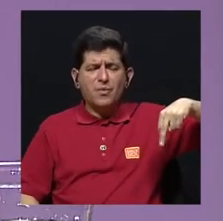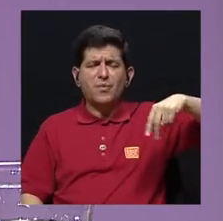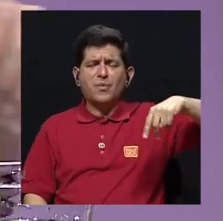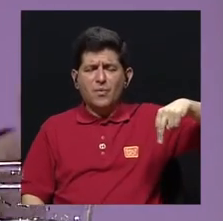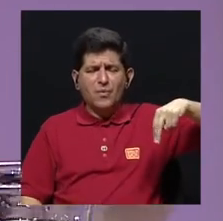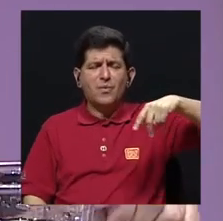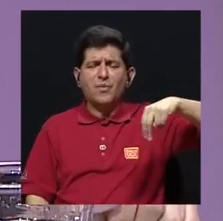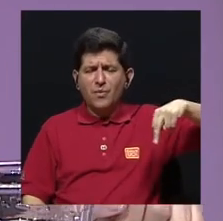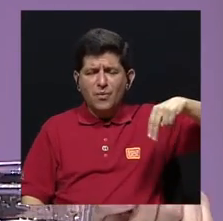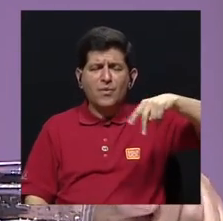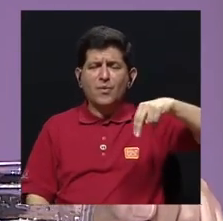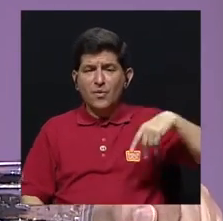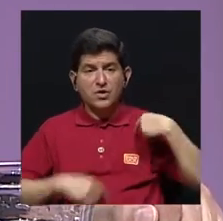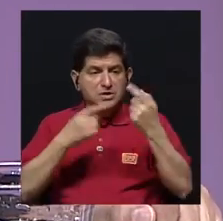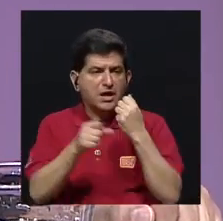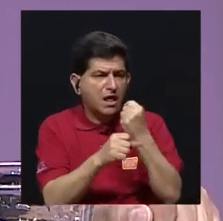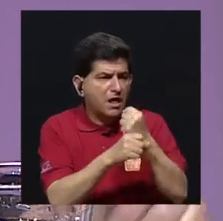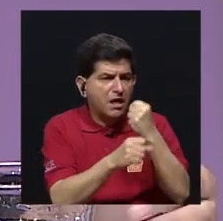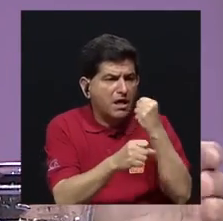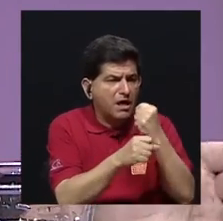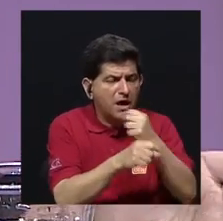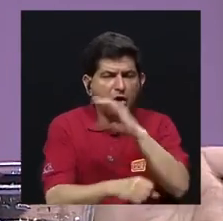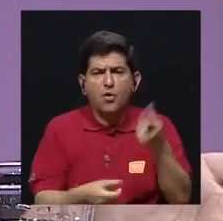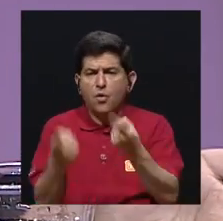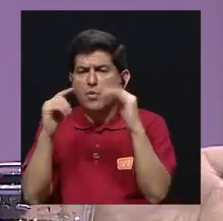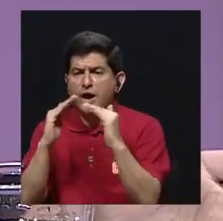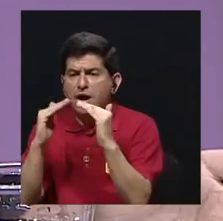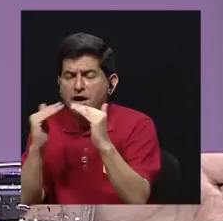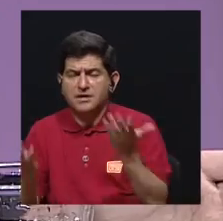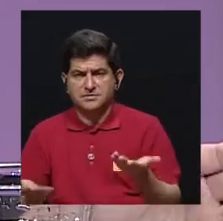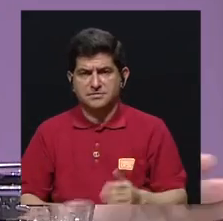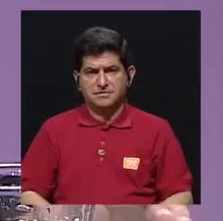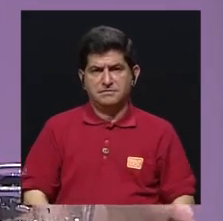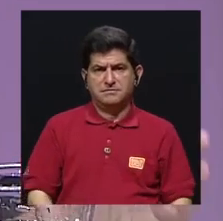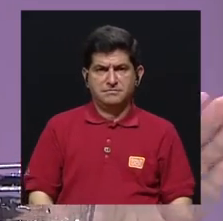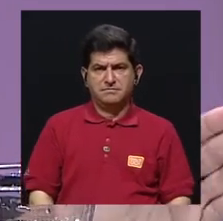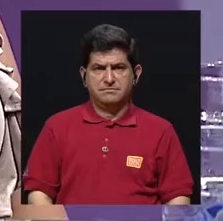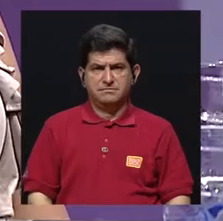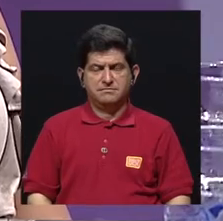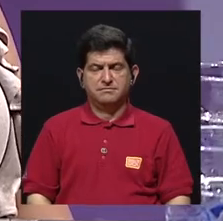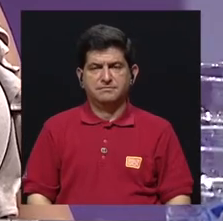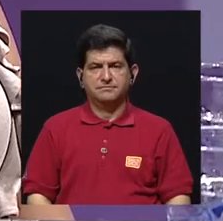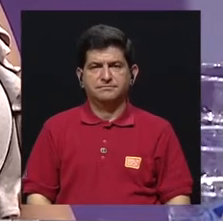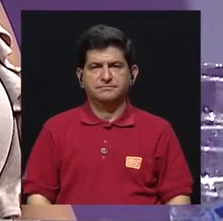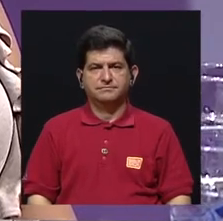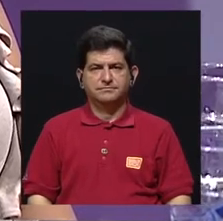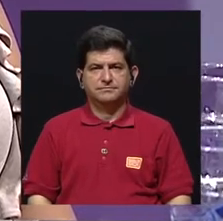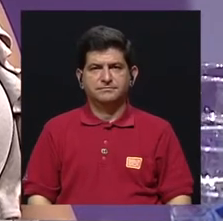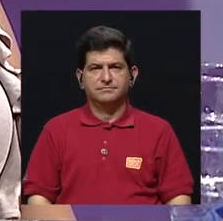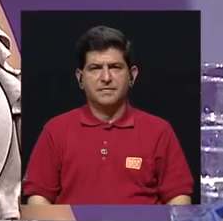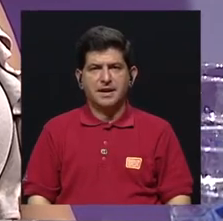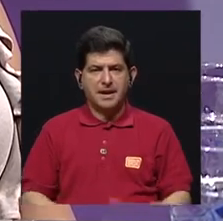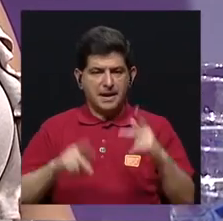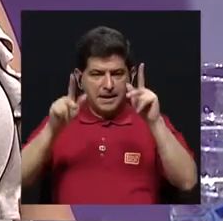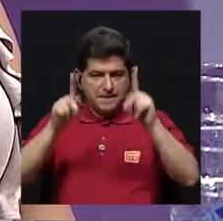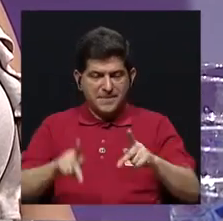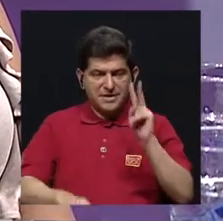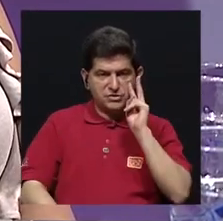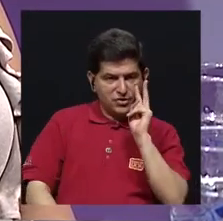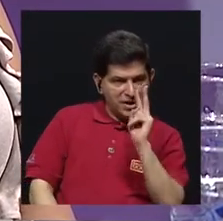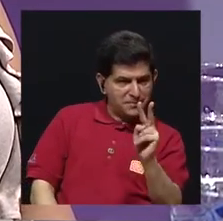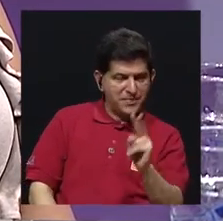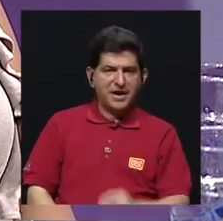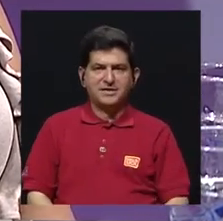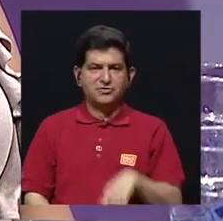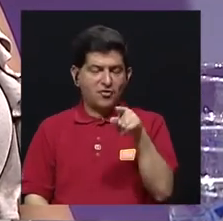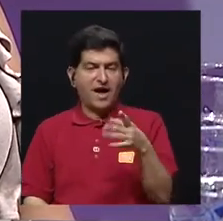casas, ¿verdad? Y ver a un grupo de personas tratando de dar un mensaje, ¿verdad?